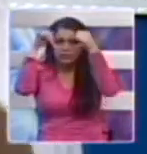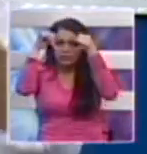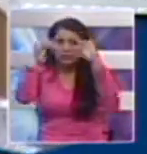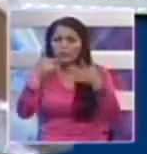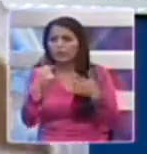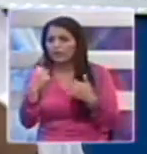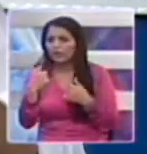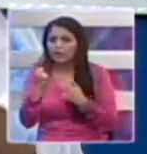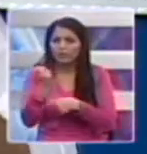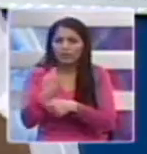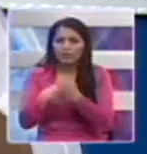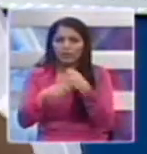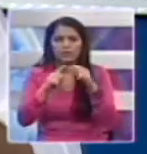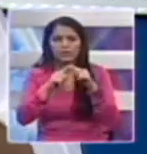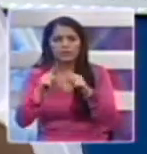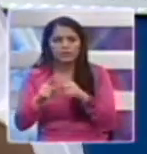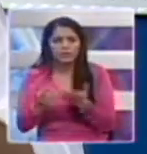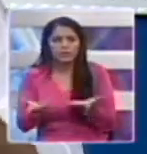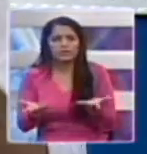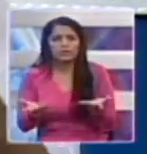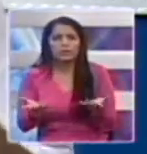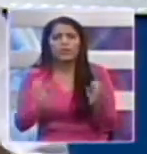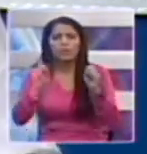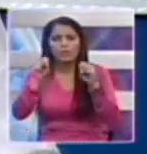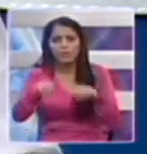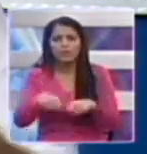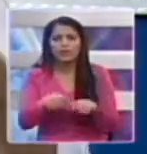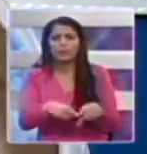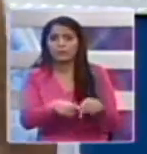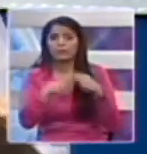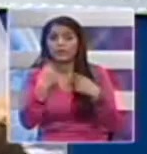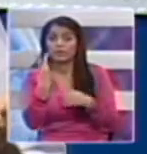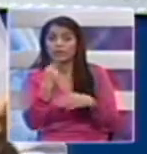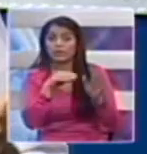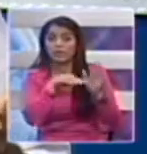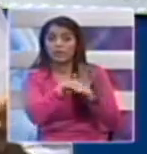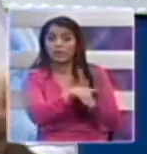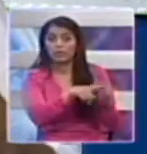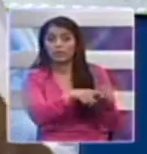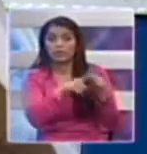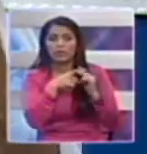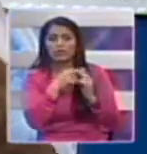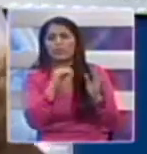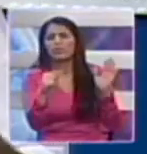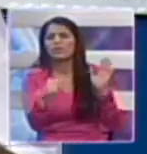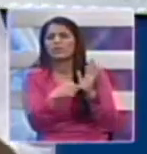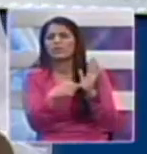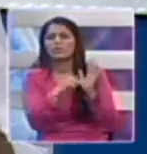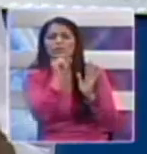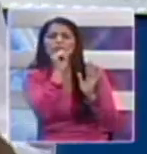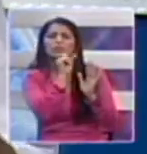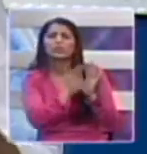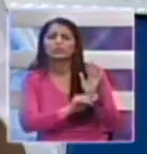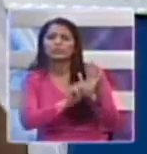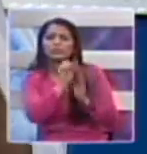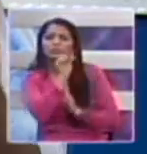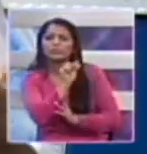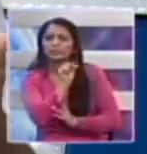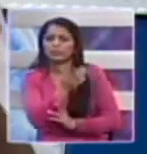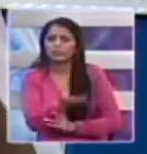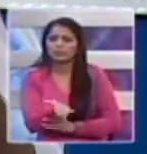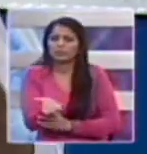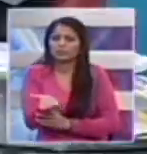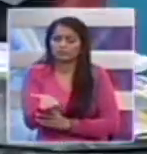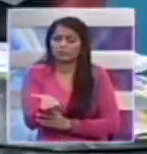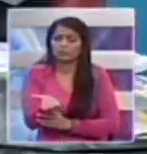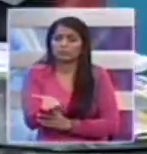créditos con menores tasas de interés. De esa manera vamos a bajar el costo país y vamos a progresar, vamos a generar muchísimas